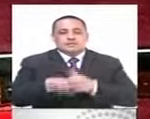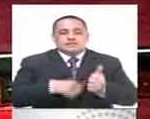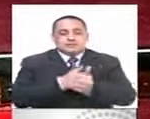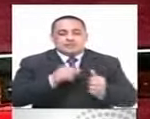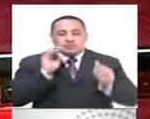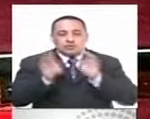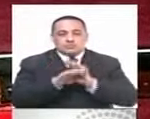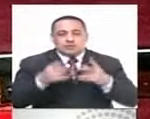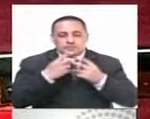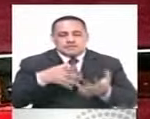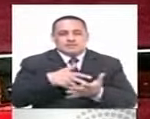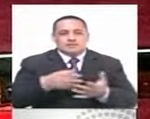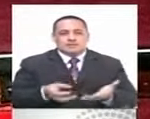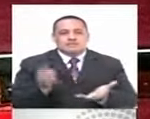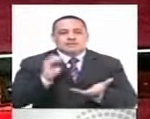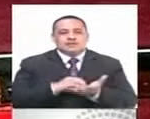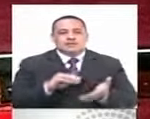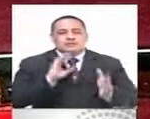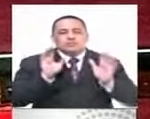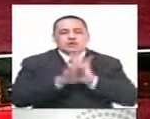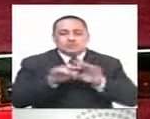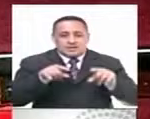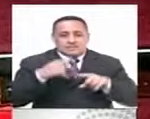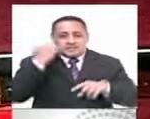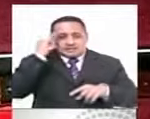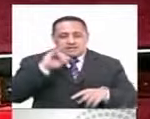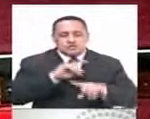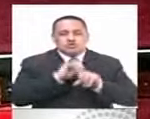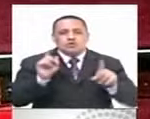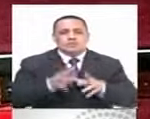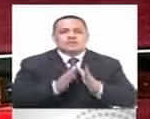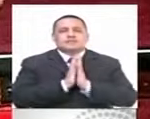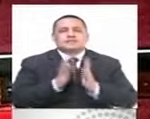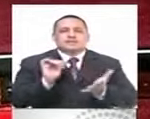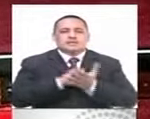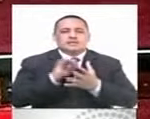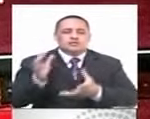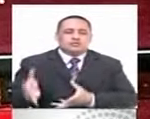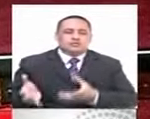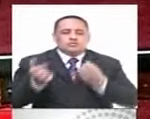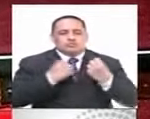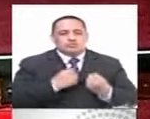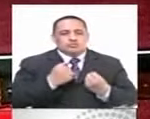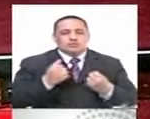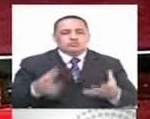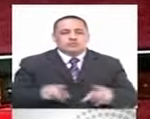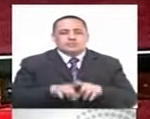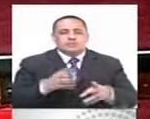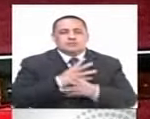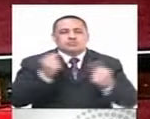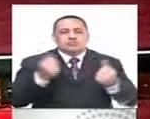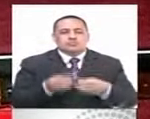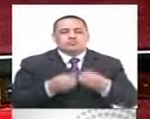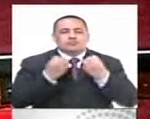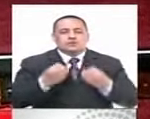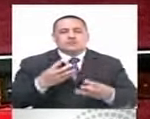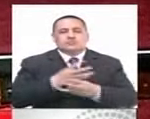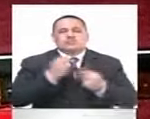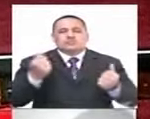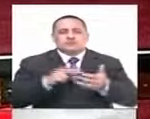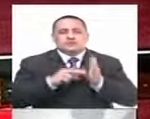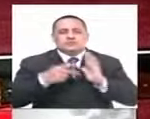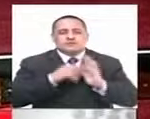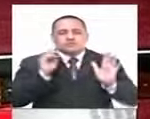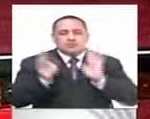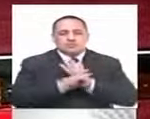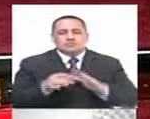se debilita más. Entonces, la idea es esa, no pedir que no se erradique, porque erradicar podría significar